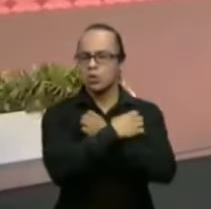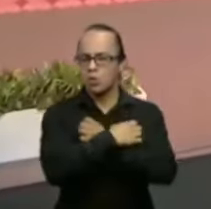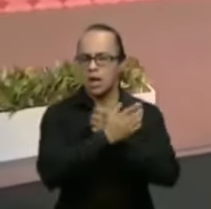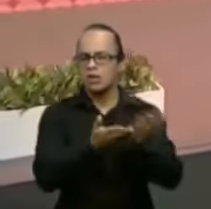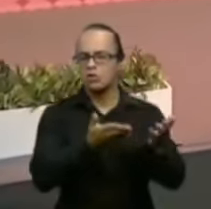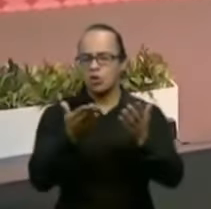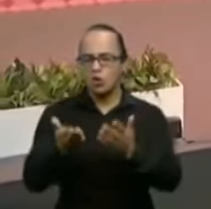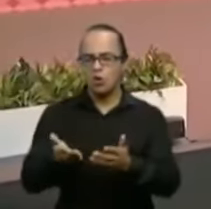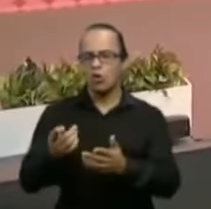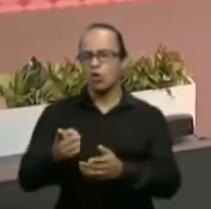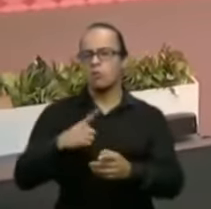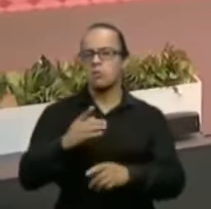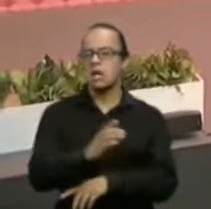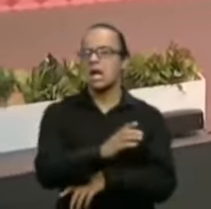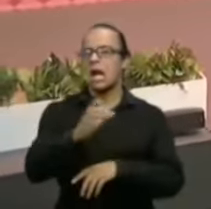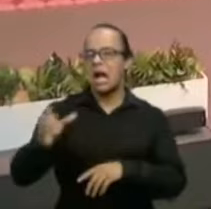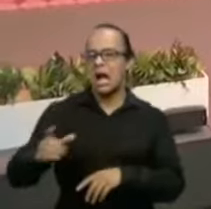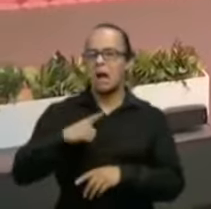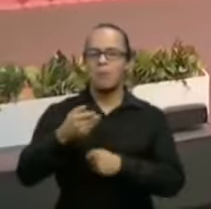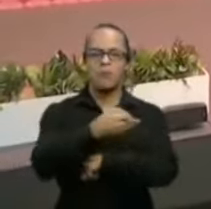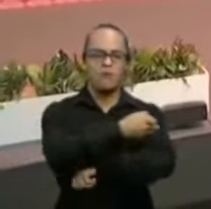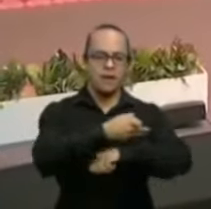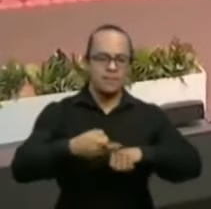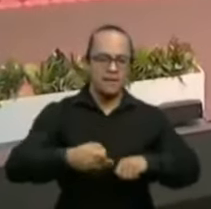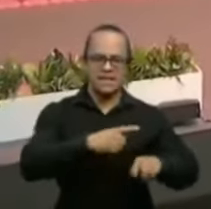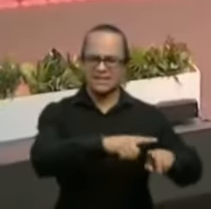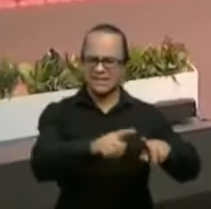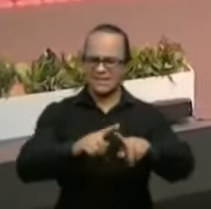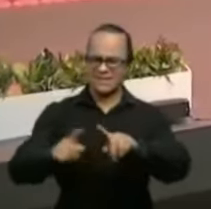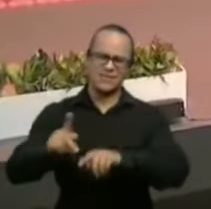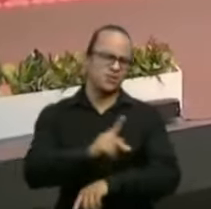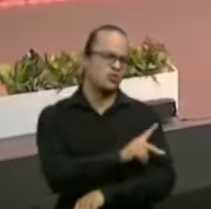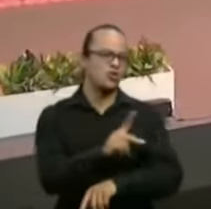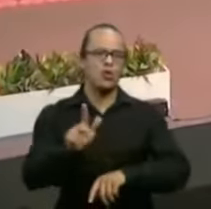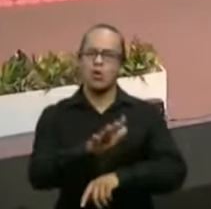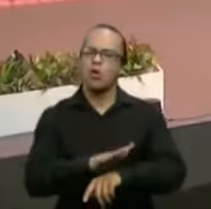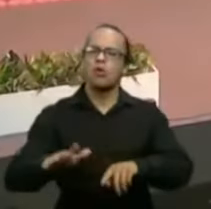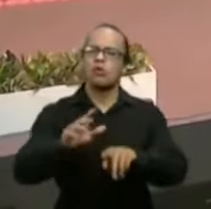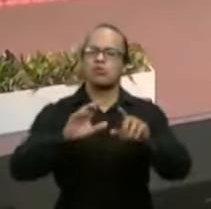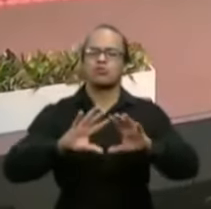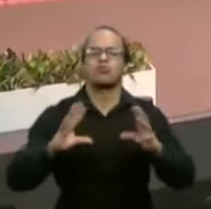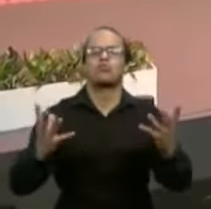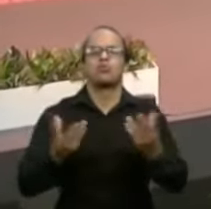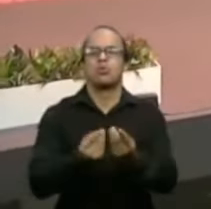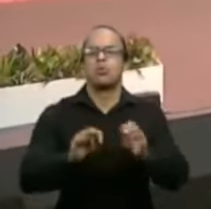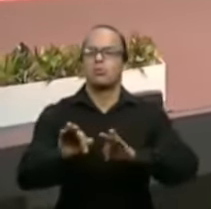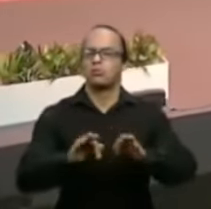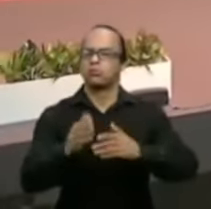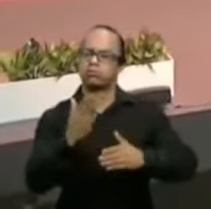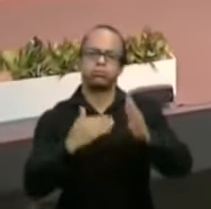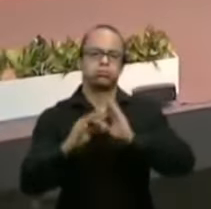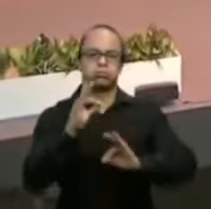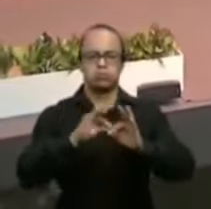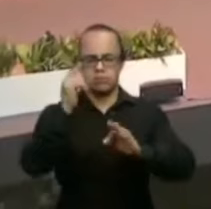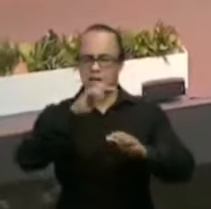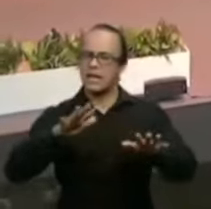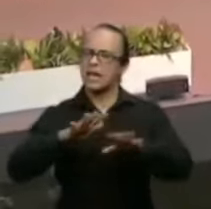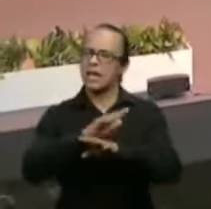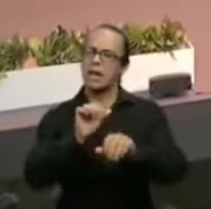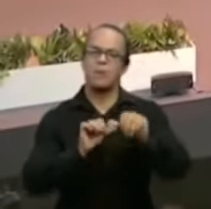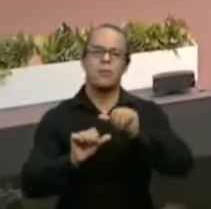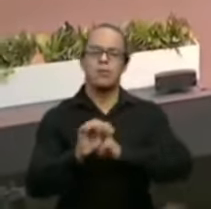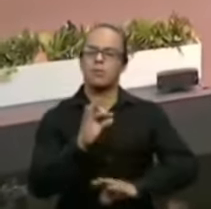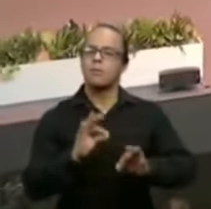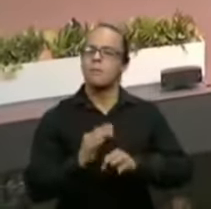educativas, desde el campo, desde la familia, juntos vamos a realizar los cambios que las y los mexiquenses reclaman y merecen.